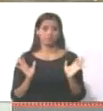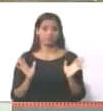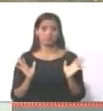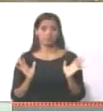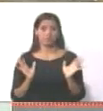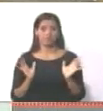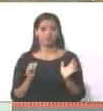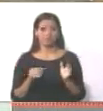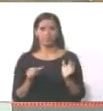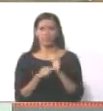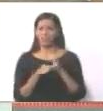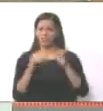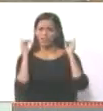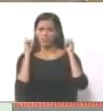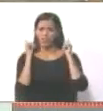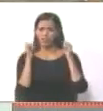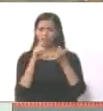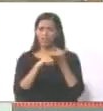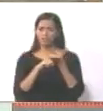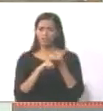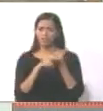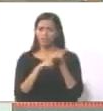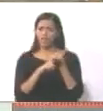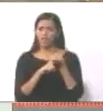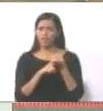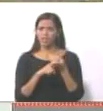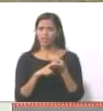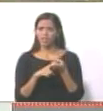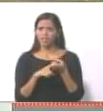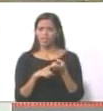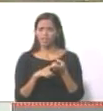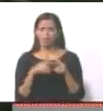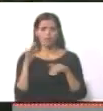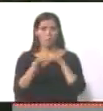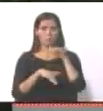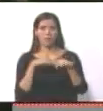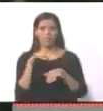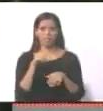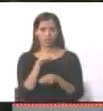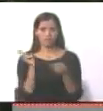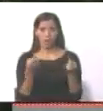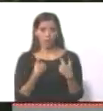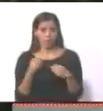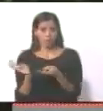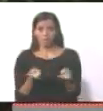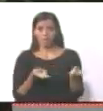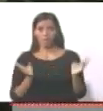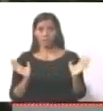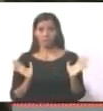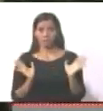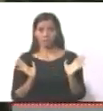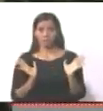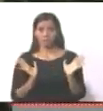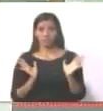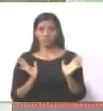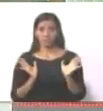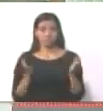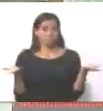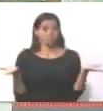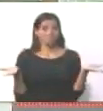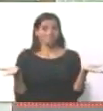¿Y dónde fue la boda de Daniela? En Los Roques. ¿Ustedes los invitaron? Porque a mí no me invitaron.